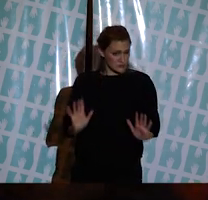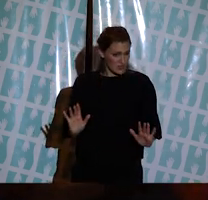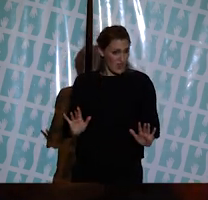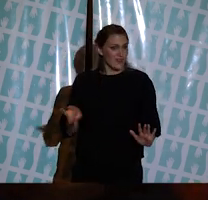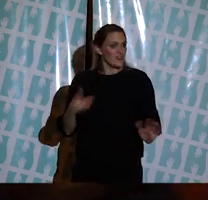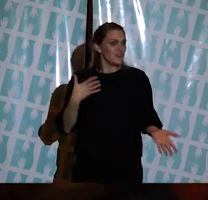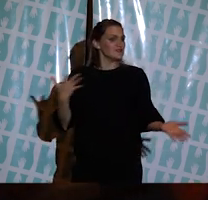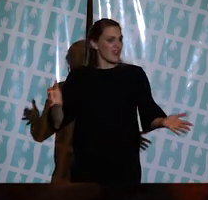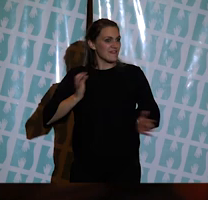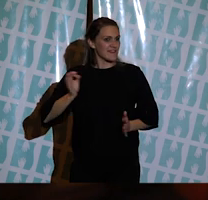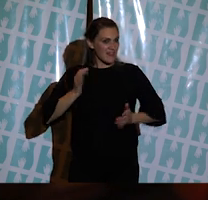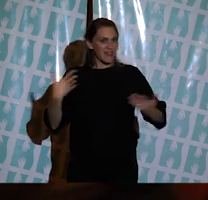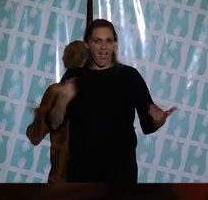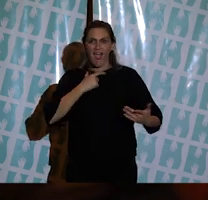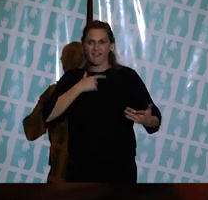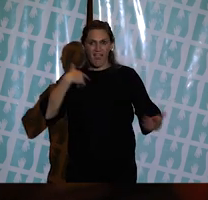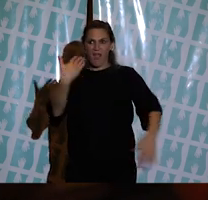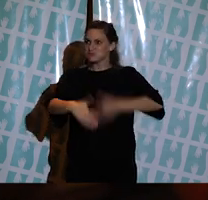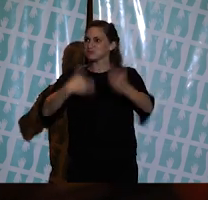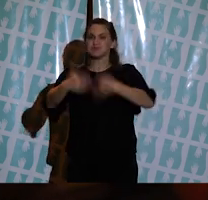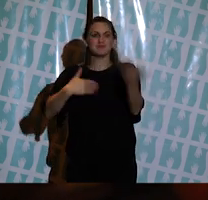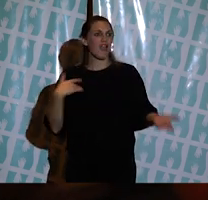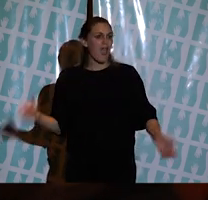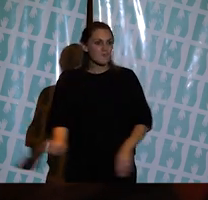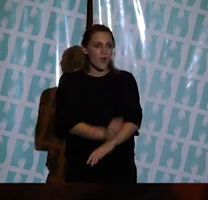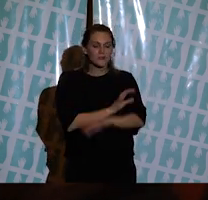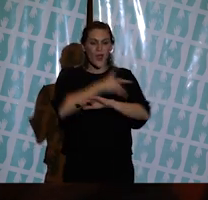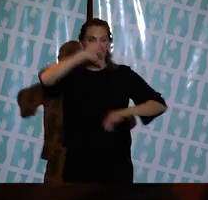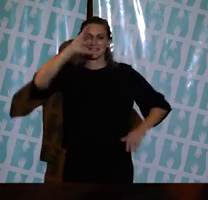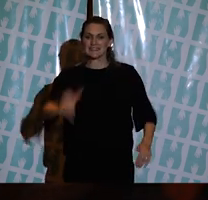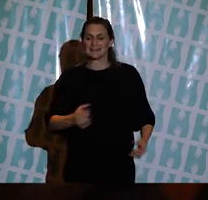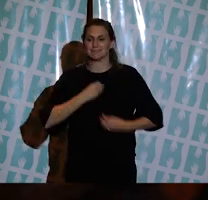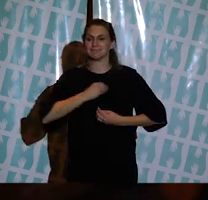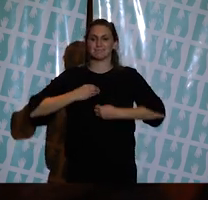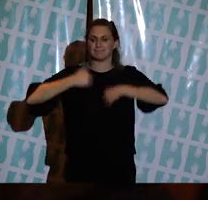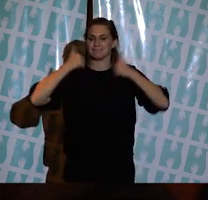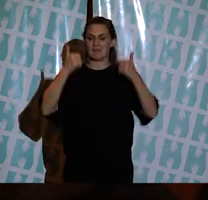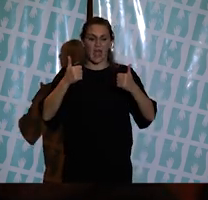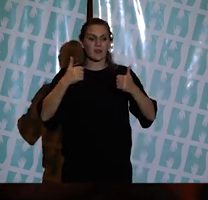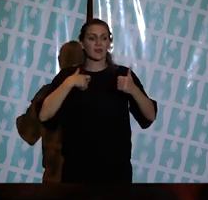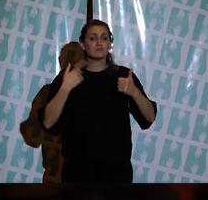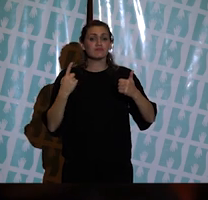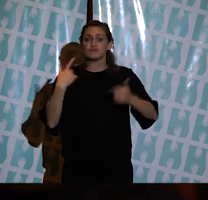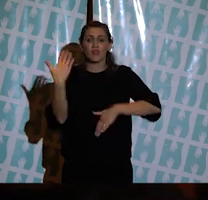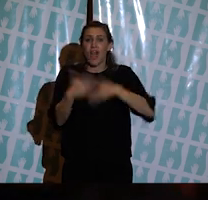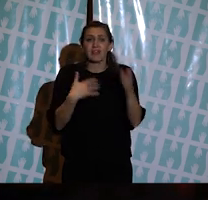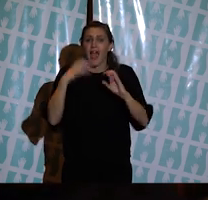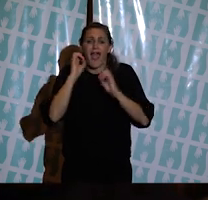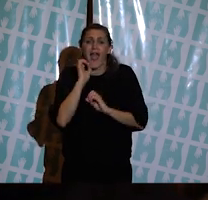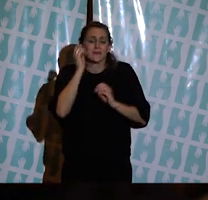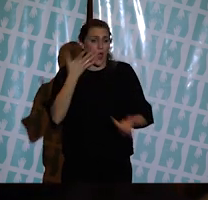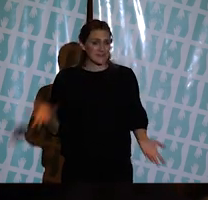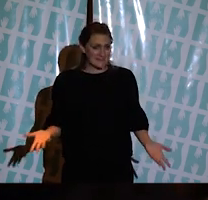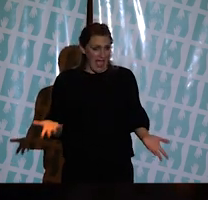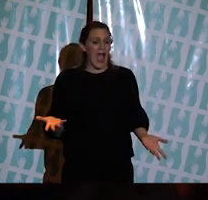tiene el placer de vivir y tiene el placer de emocionarse. Entonces tiene todas esas cosas tan lindas que le